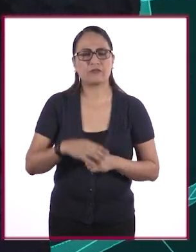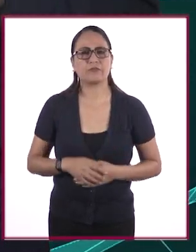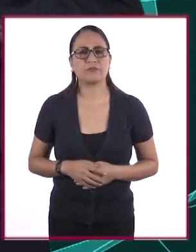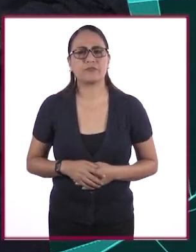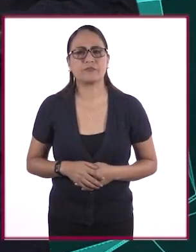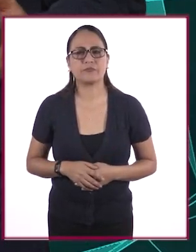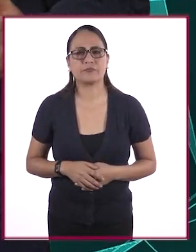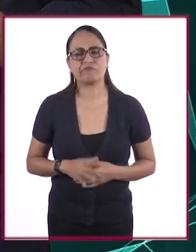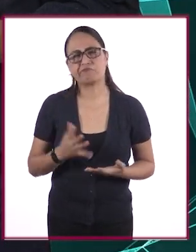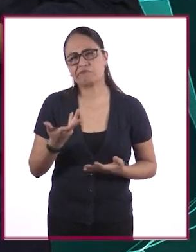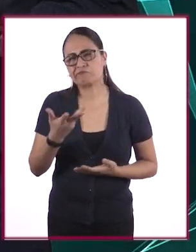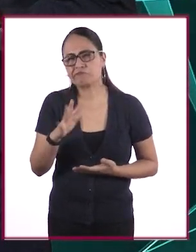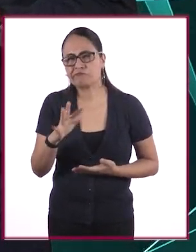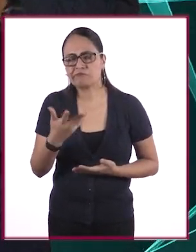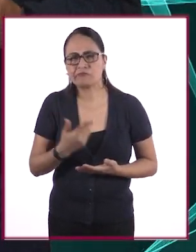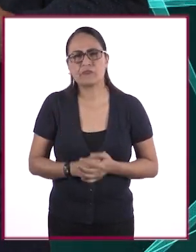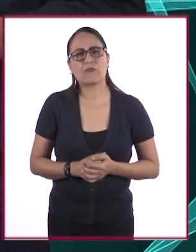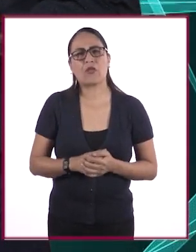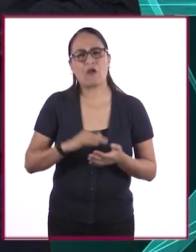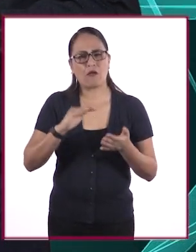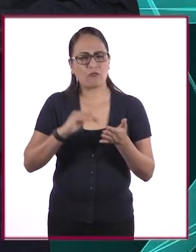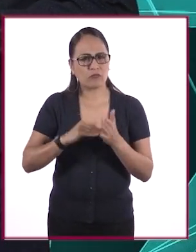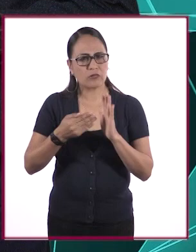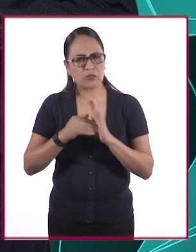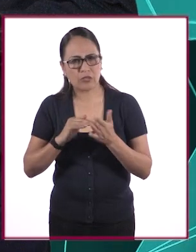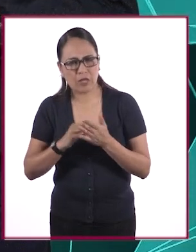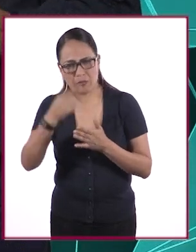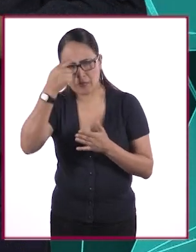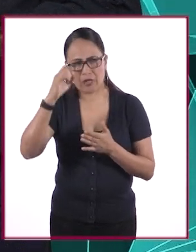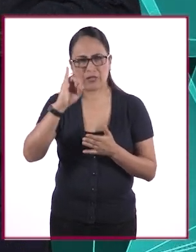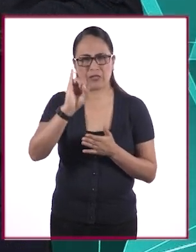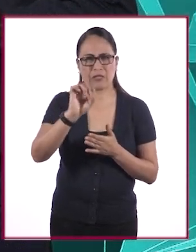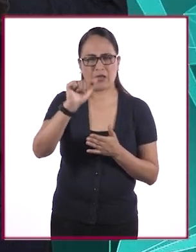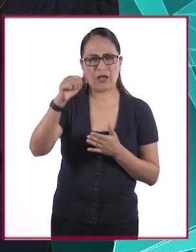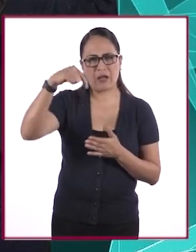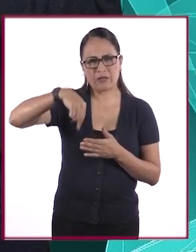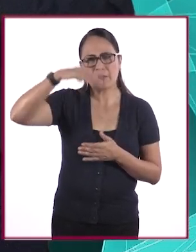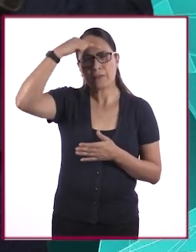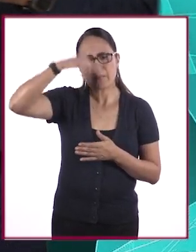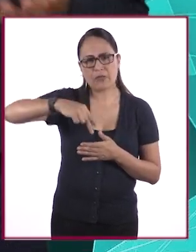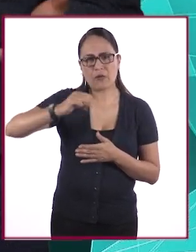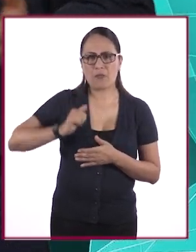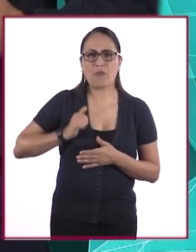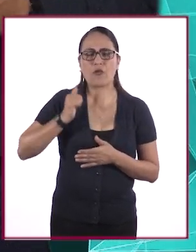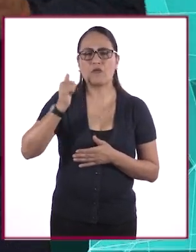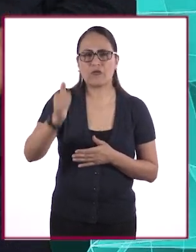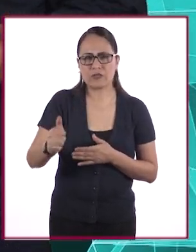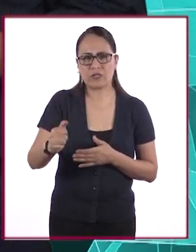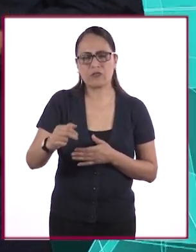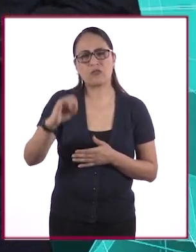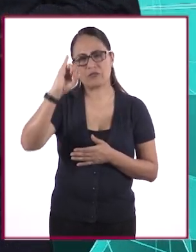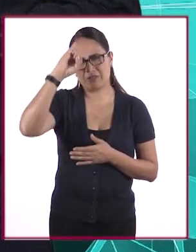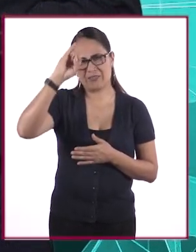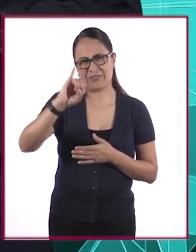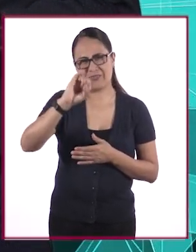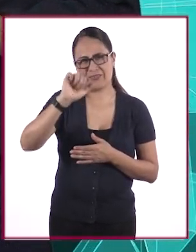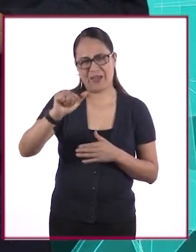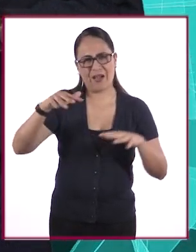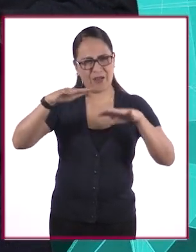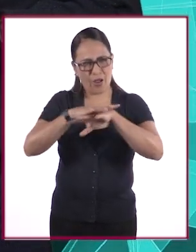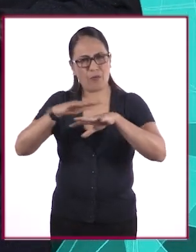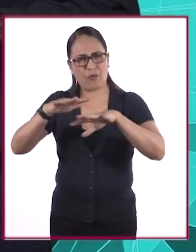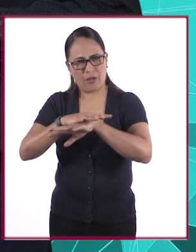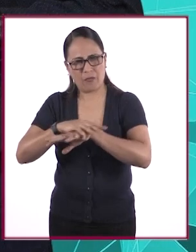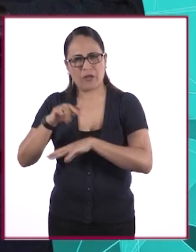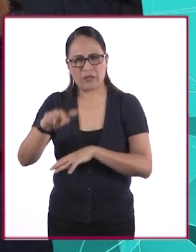AI Revolution, algo así como hacia una estrategia de inteligencia artificial en México, aprovechando la revolución de la inteligencia artificial. Fue